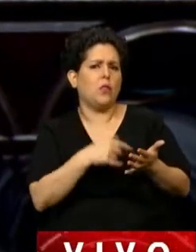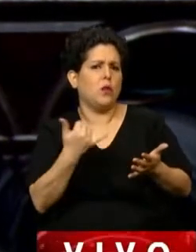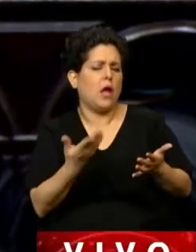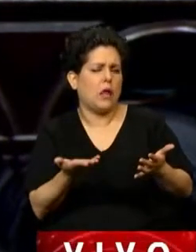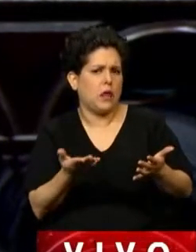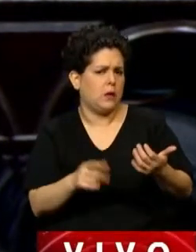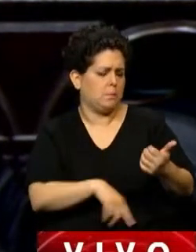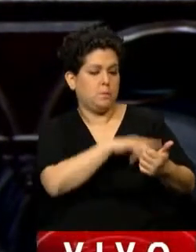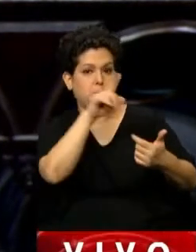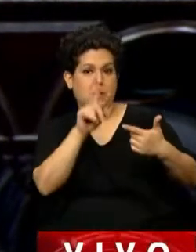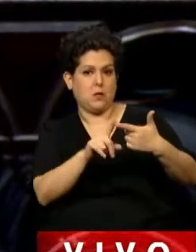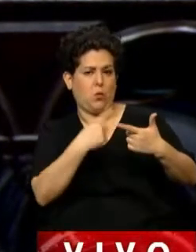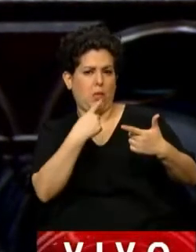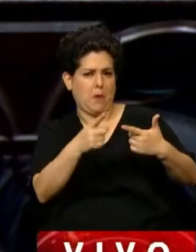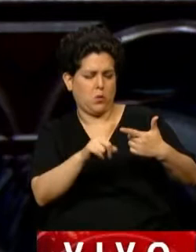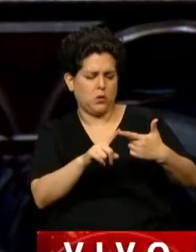Segundo,